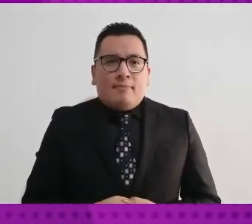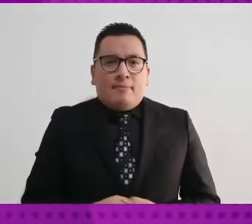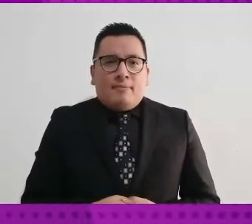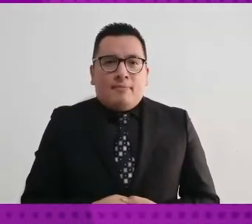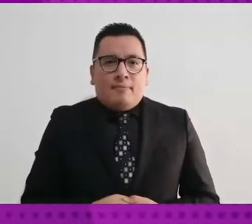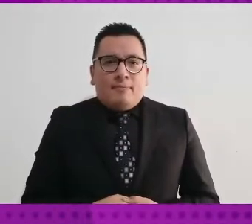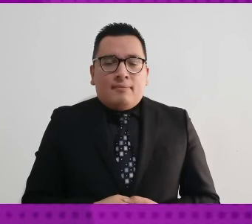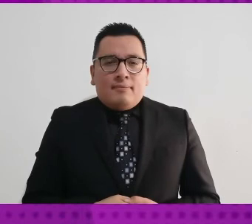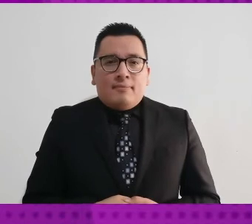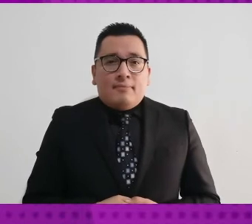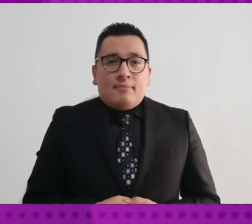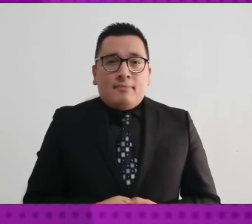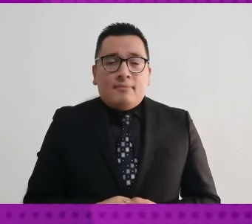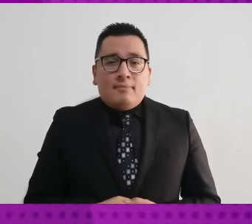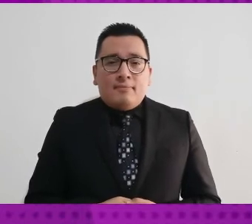bueno,